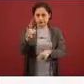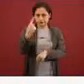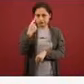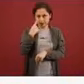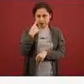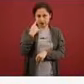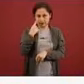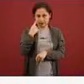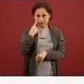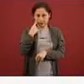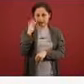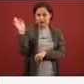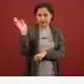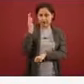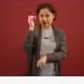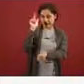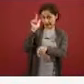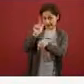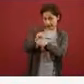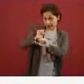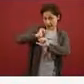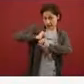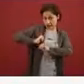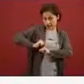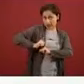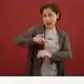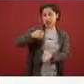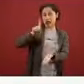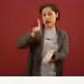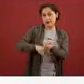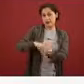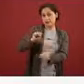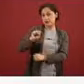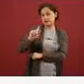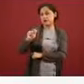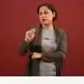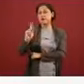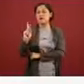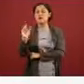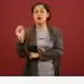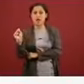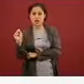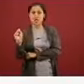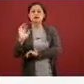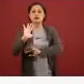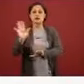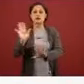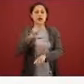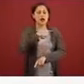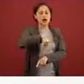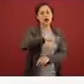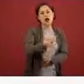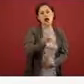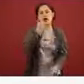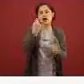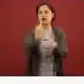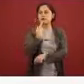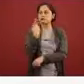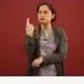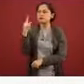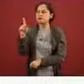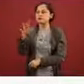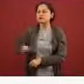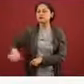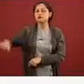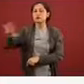operativos de inspecciones federales del trabajo y denuncias que han ocurrido a la Procuraduría de Defensa del